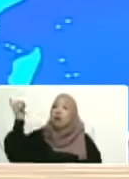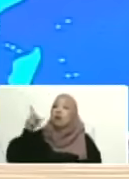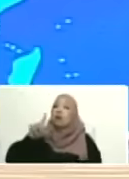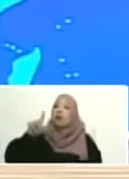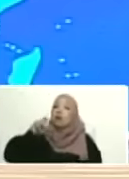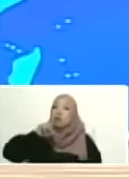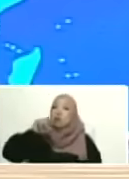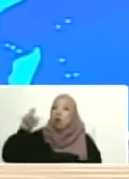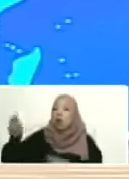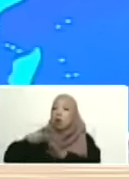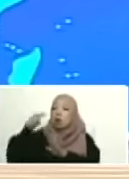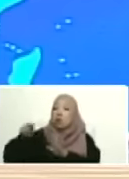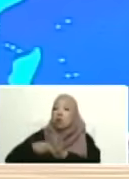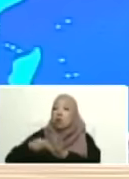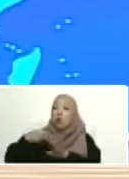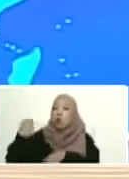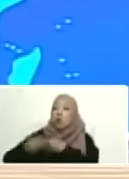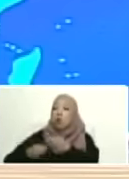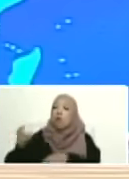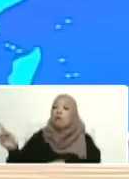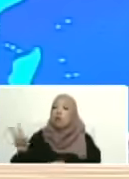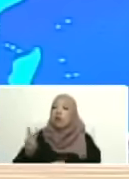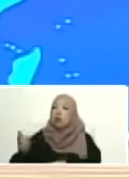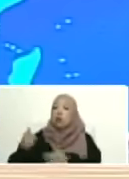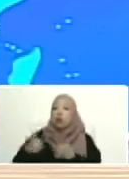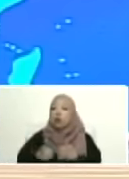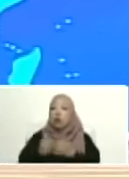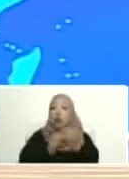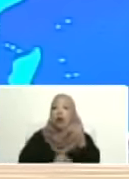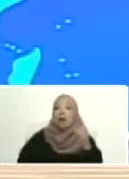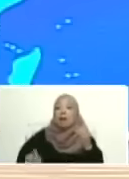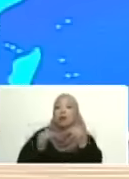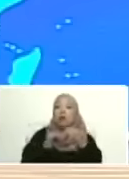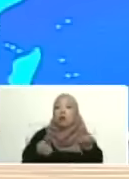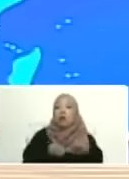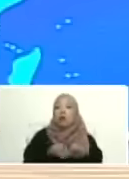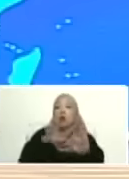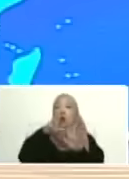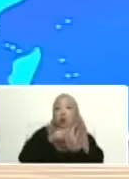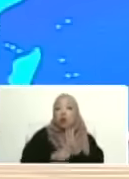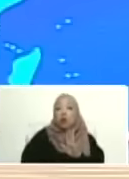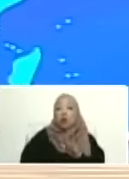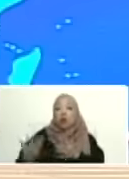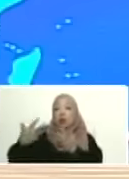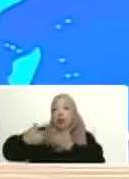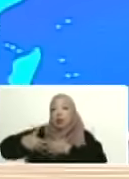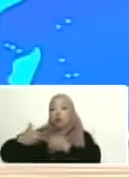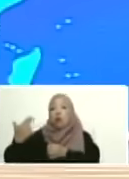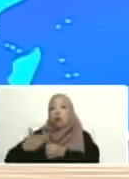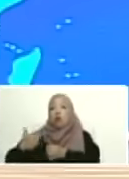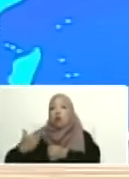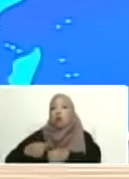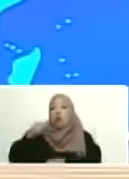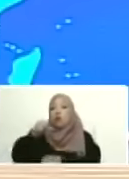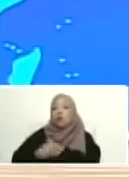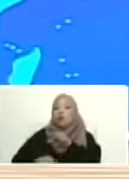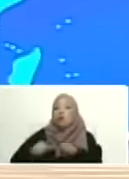gran instrumento para dominar a Venezuela, para hegemonizar a Venezuela, para apoderarse de nuestro petróleo durante casi un